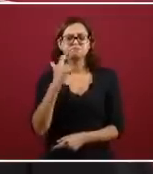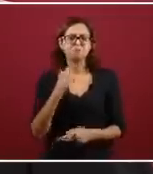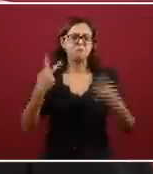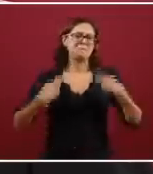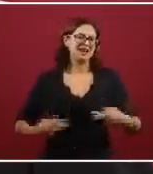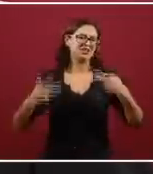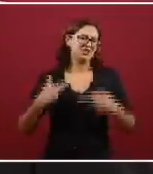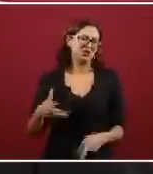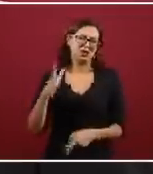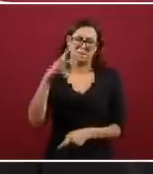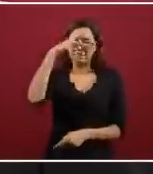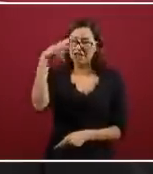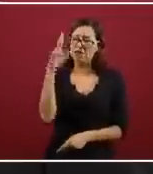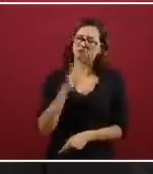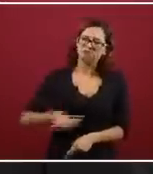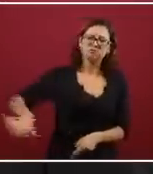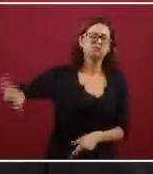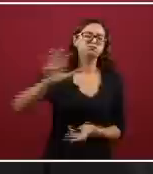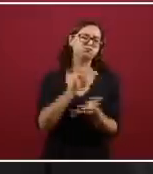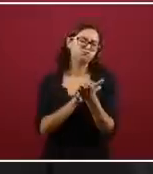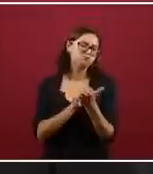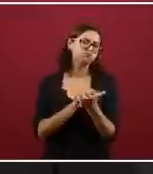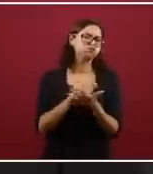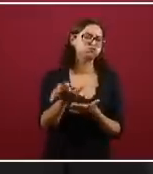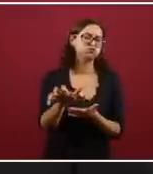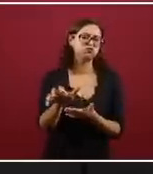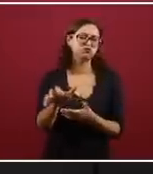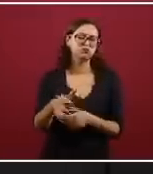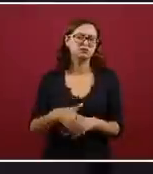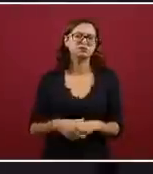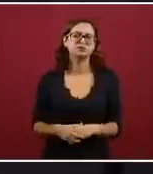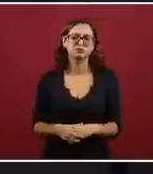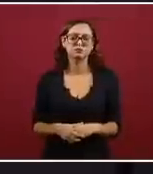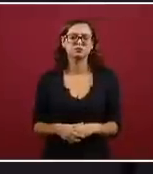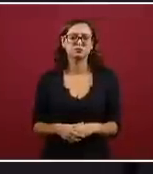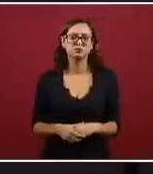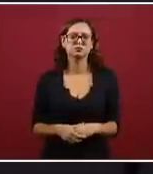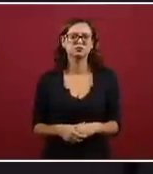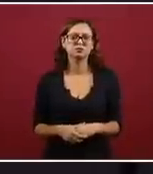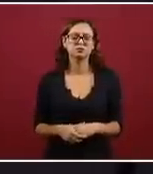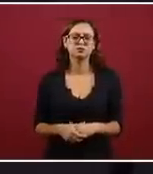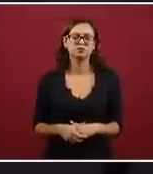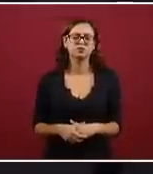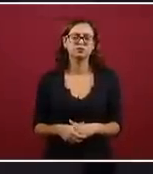millones de mexicanos, en los que